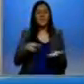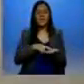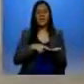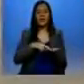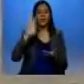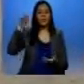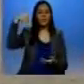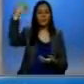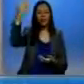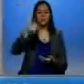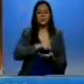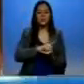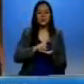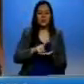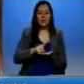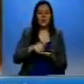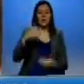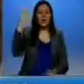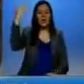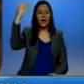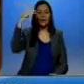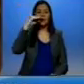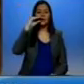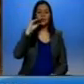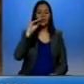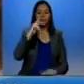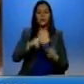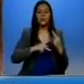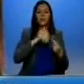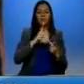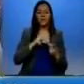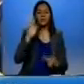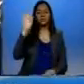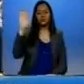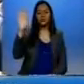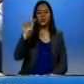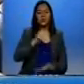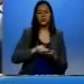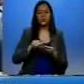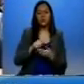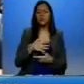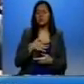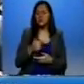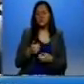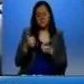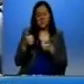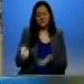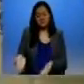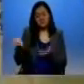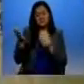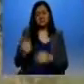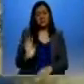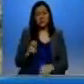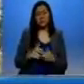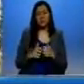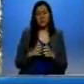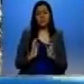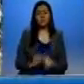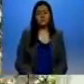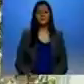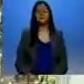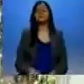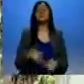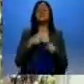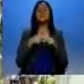próxima semana entre el alcalde de Guayaquil, Jaime Nebot, y el prefecto de Azuay, Paul Carrasco. Que le vaya bonito. Destacó también los